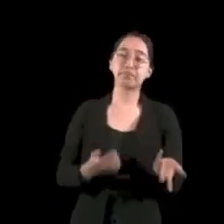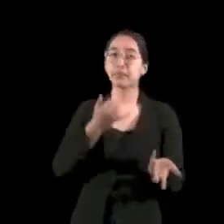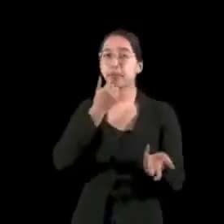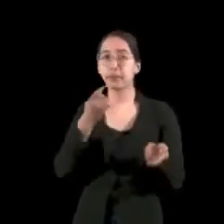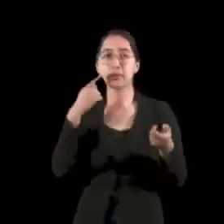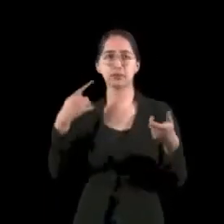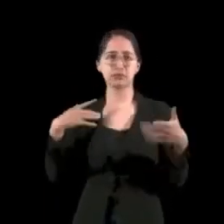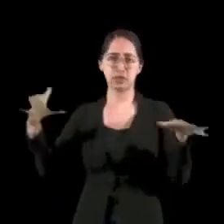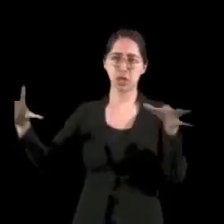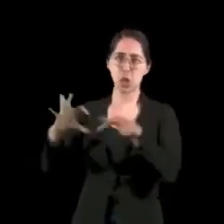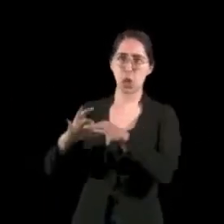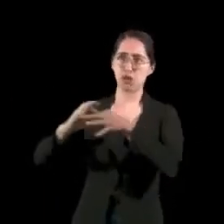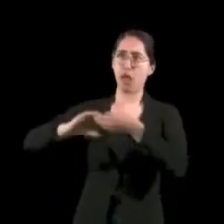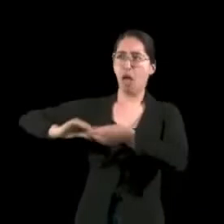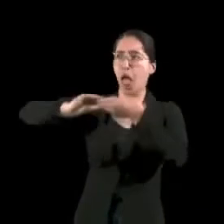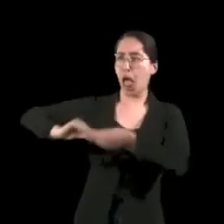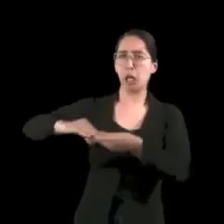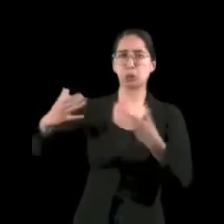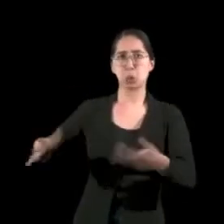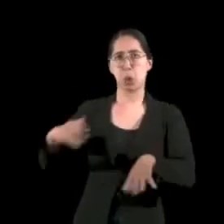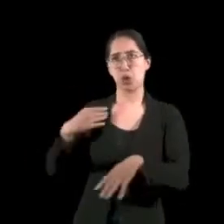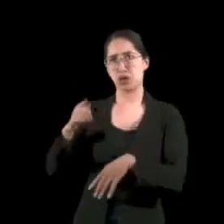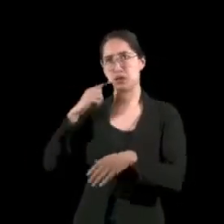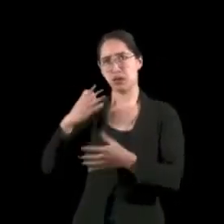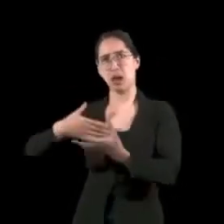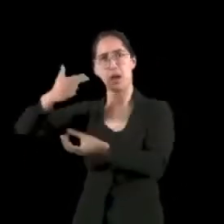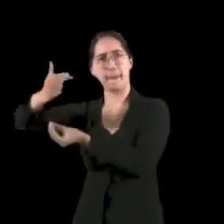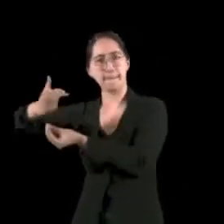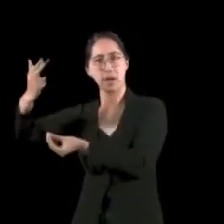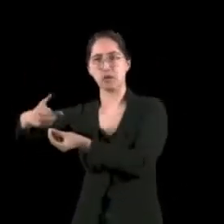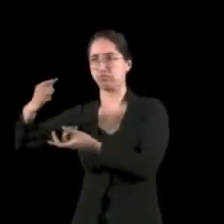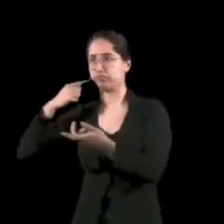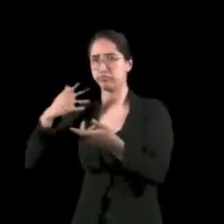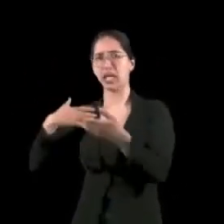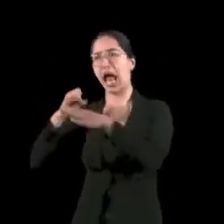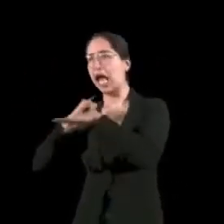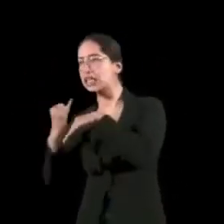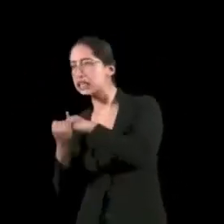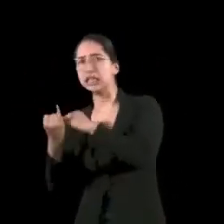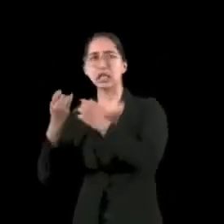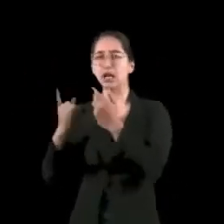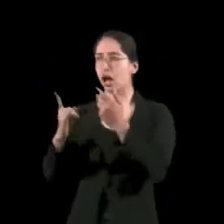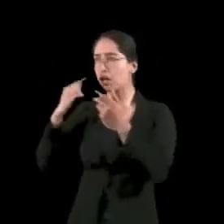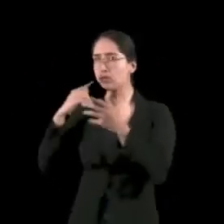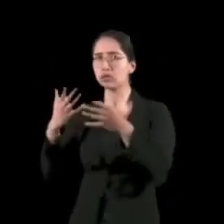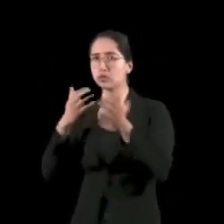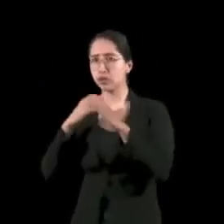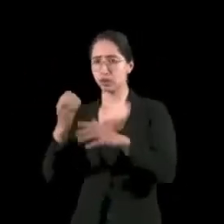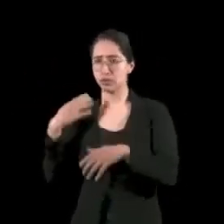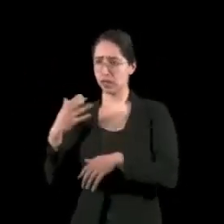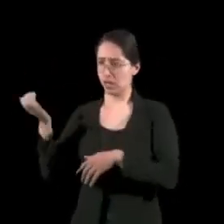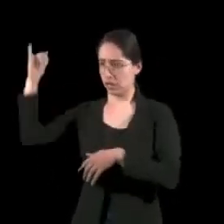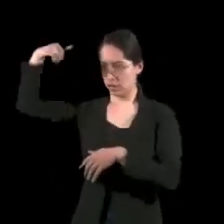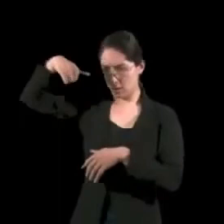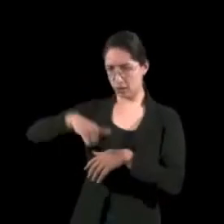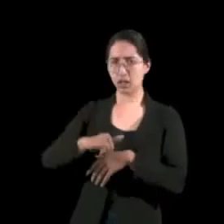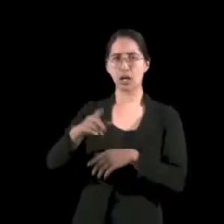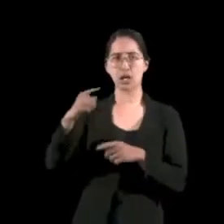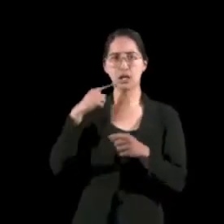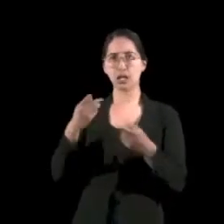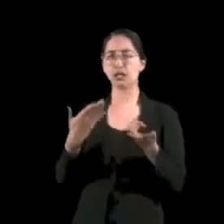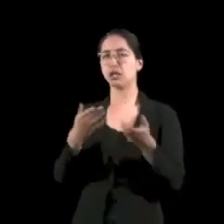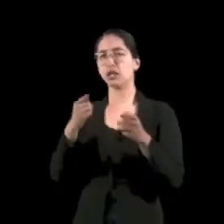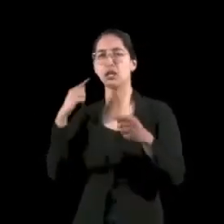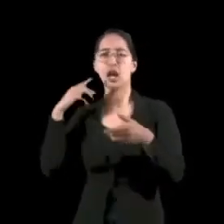tan estrecha con los mafiosos. A él lo llevaban en ahí desde el mismo campamento, salía en una avioneta, lo llevaban a Cali, a Panamá, a